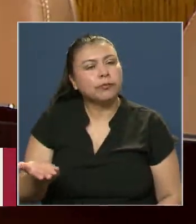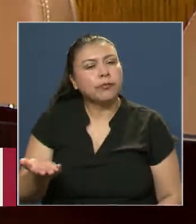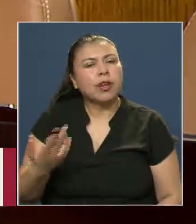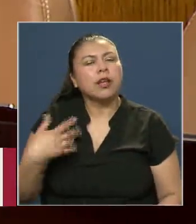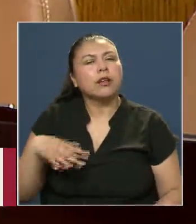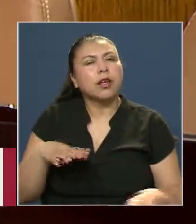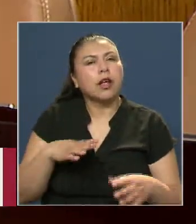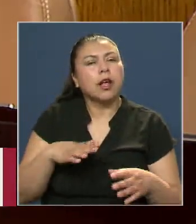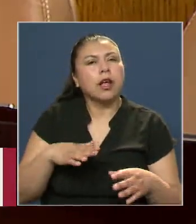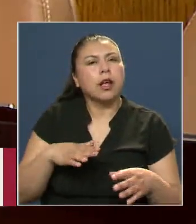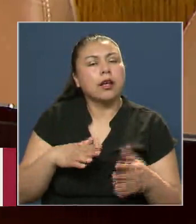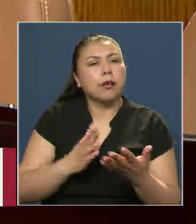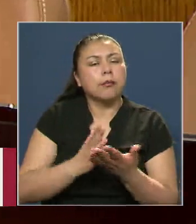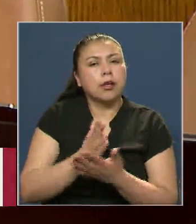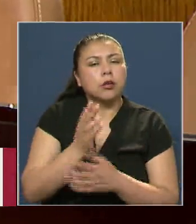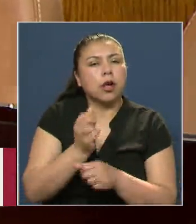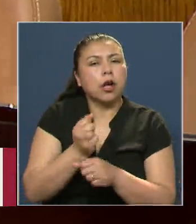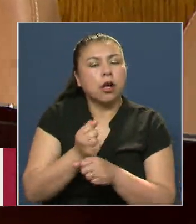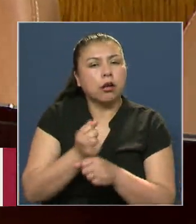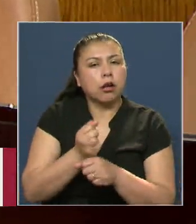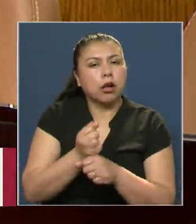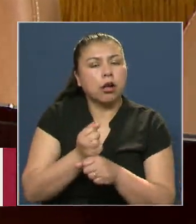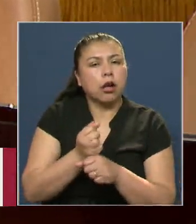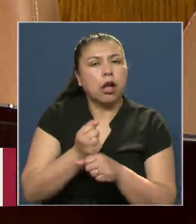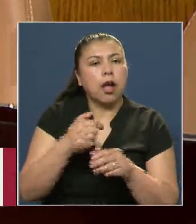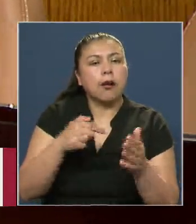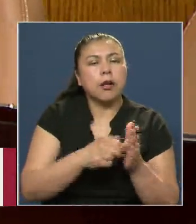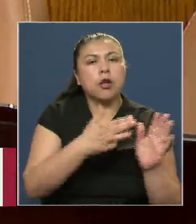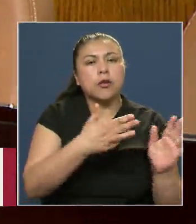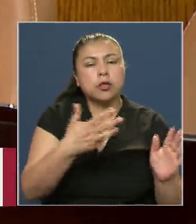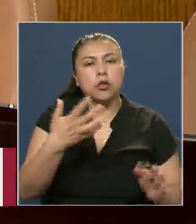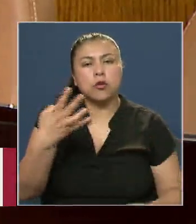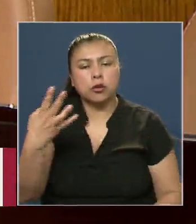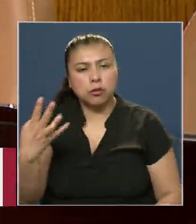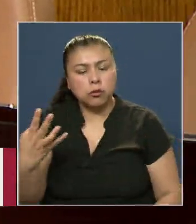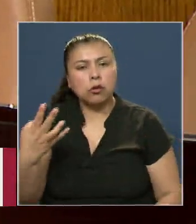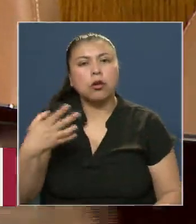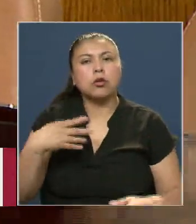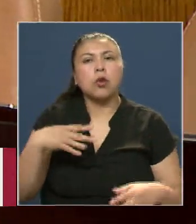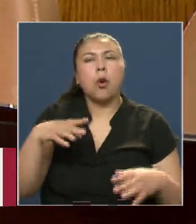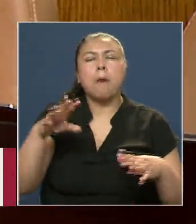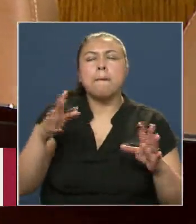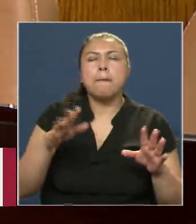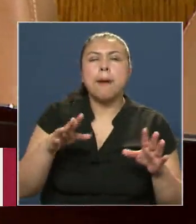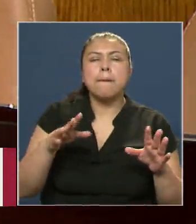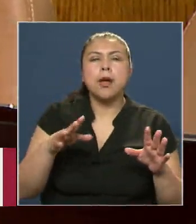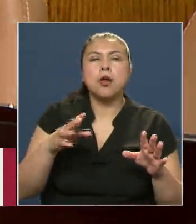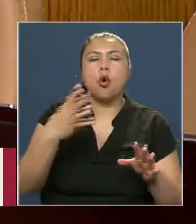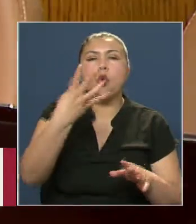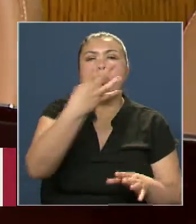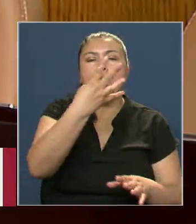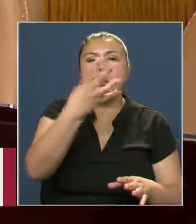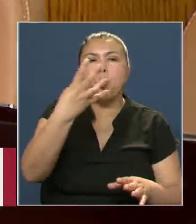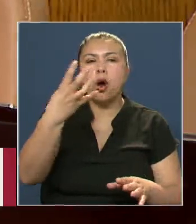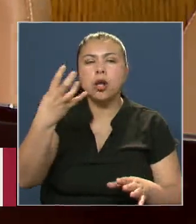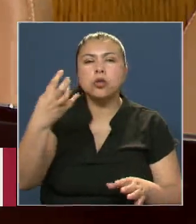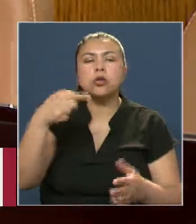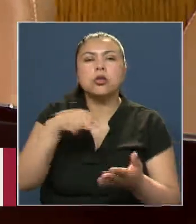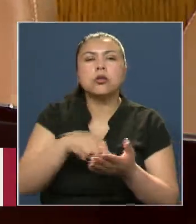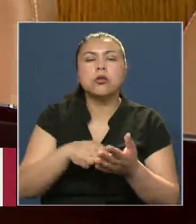funciona desde el año 94, su diseño consideró su atención para 400.000